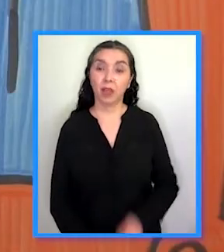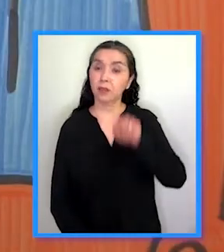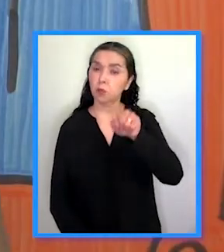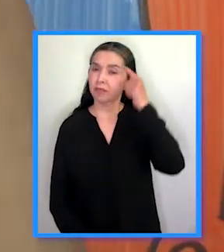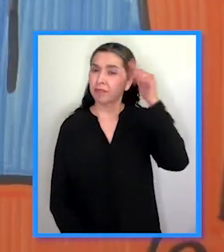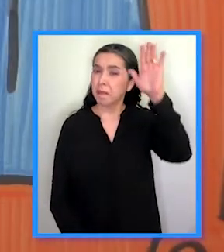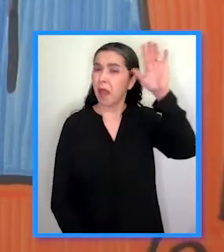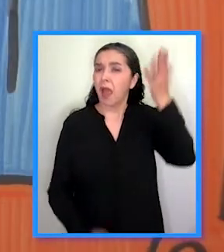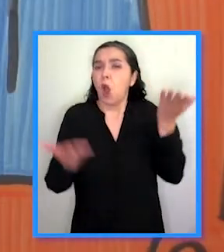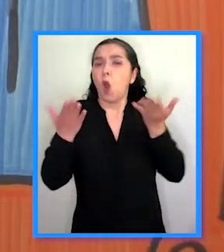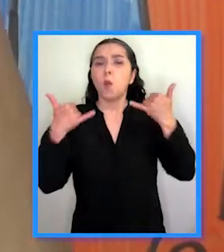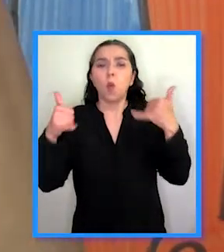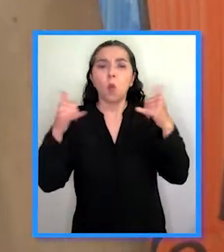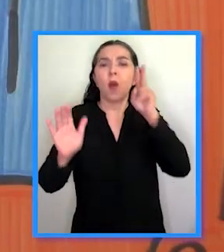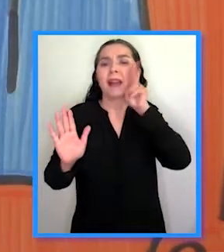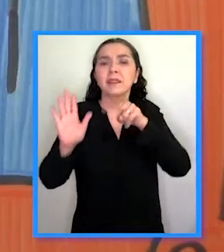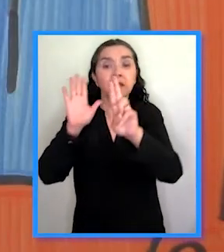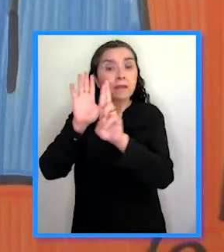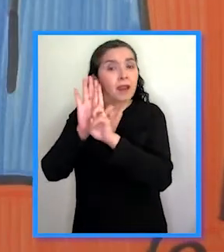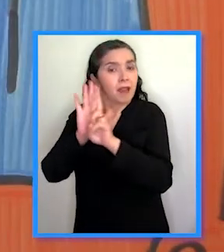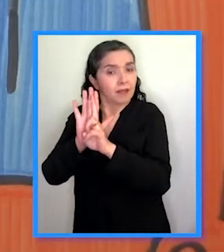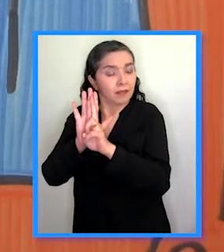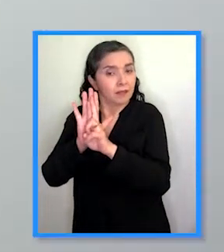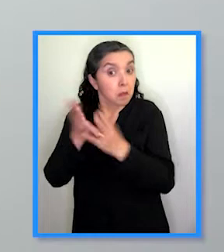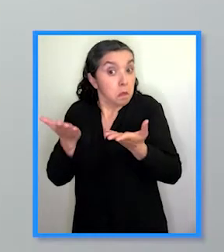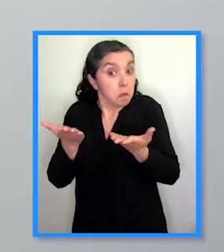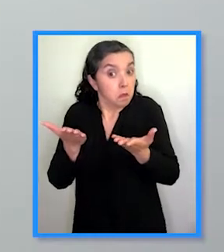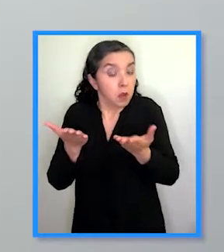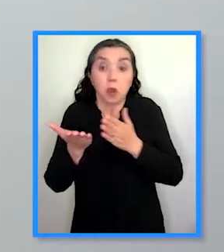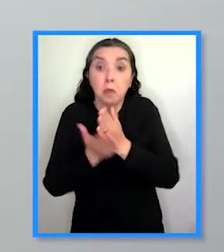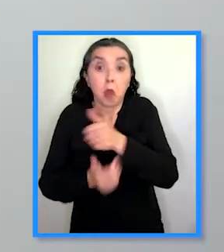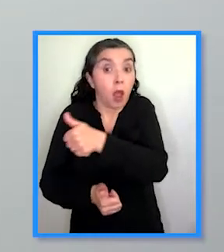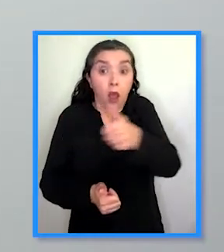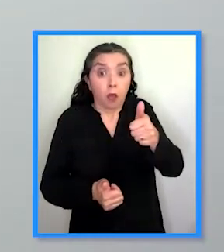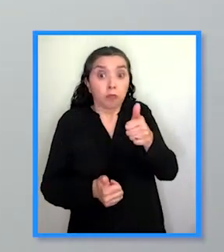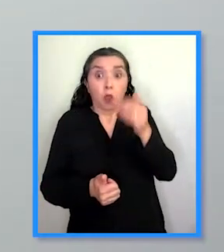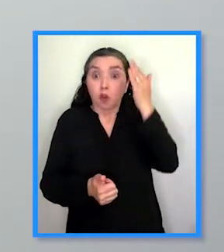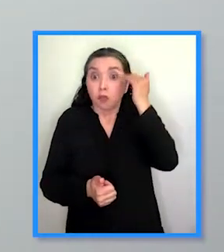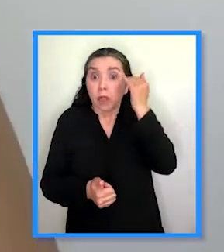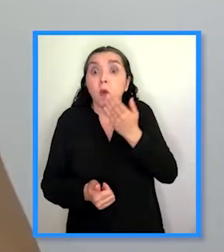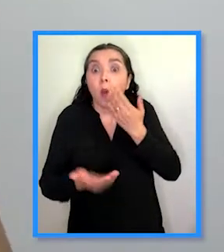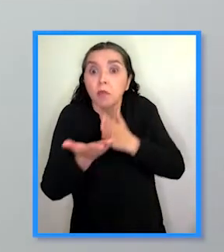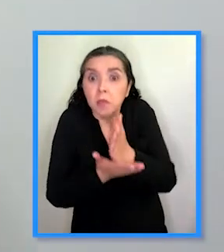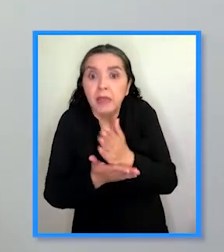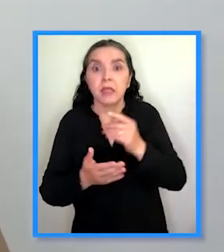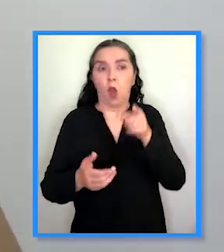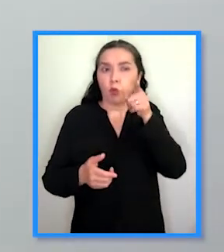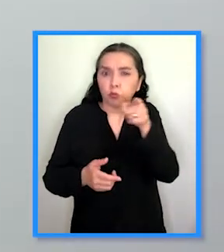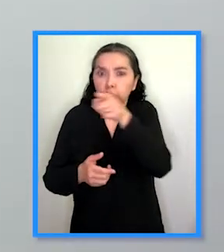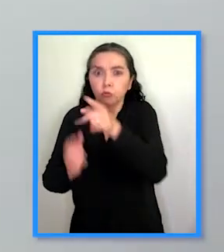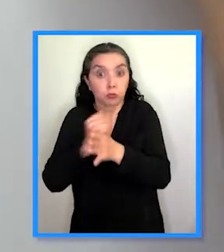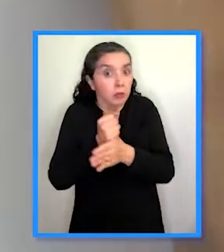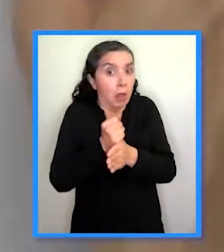¿Te imaginas cómo sería jugar un juego sin reglas? De partida, nadie sabría cuándo empieza el juego, o si alguien está haciendo